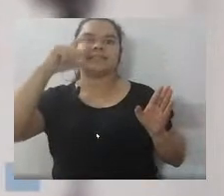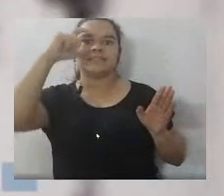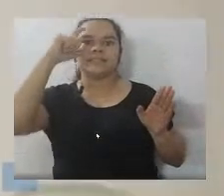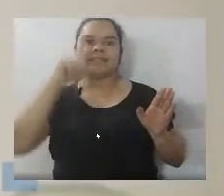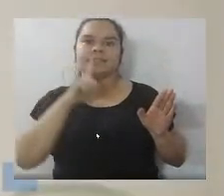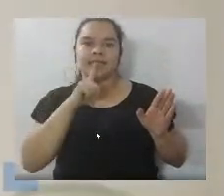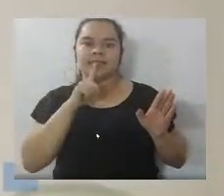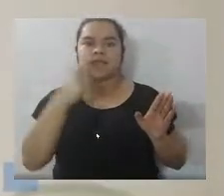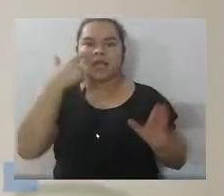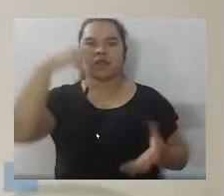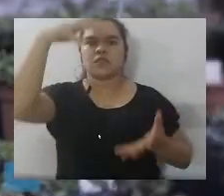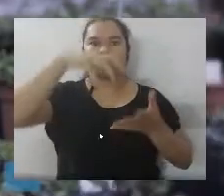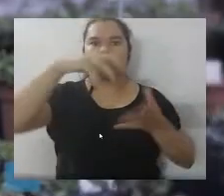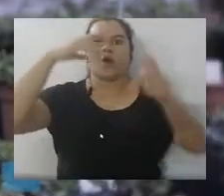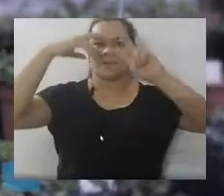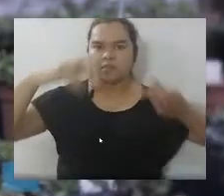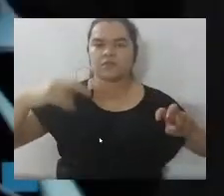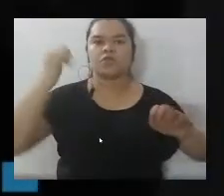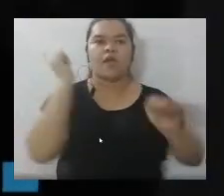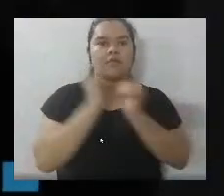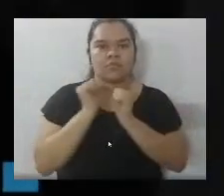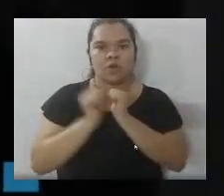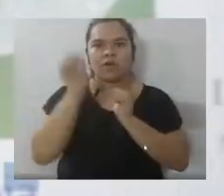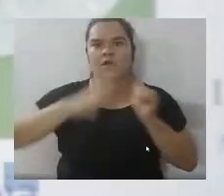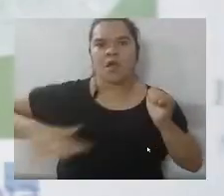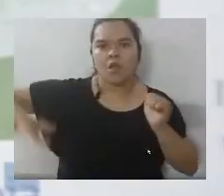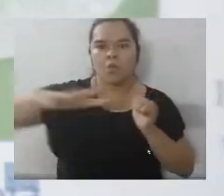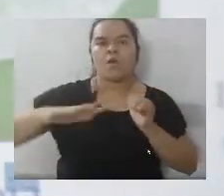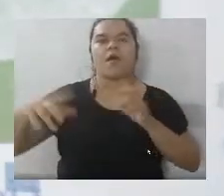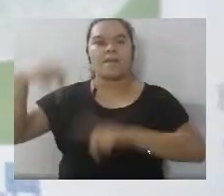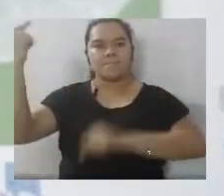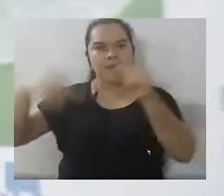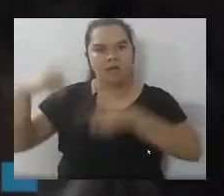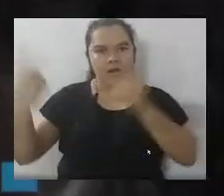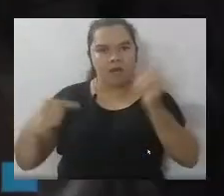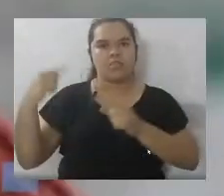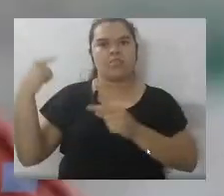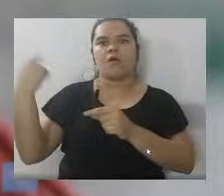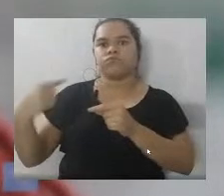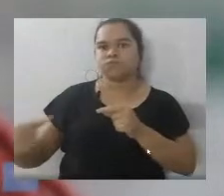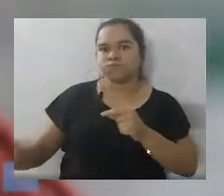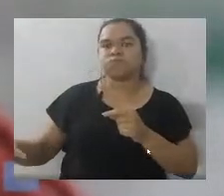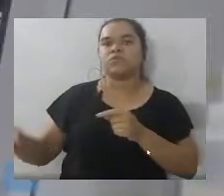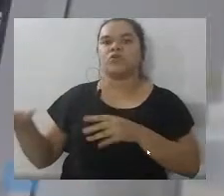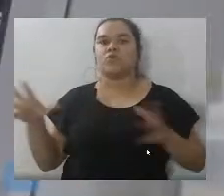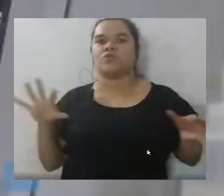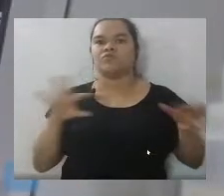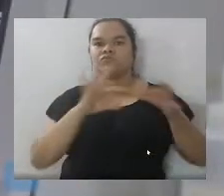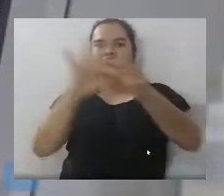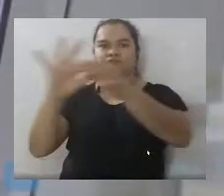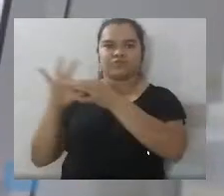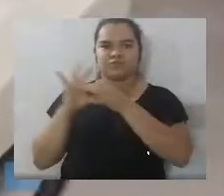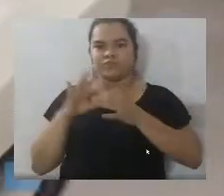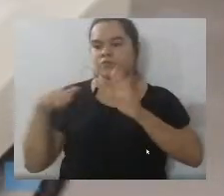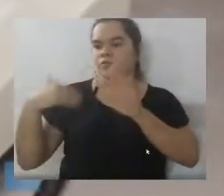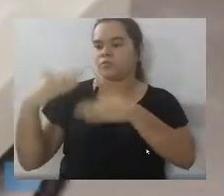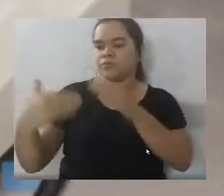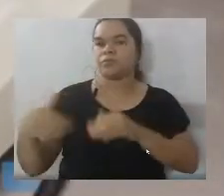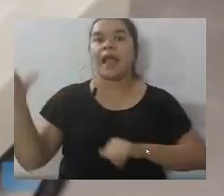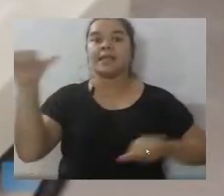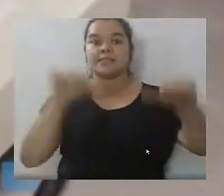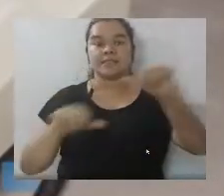geohistóricas, botánica del Nordeste, modelado e innovación tecnológica, química básica y aplicada del Nordeste